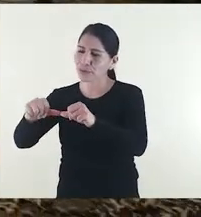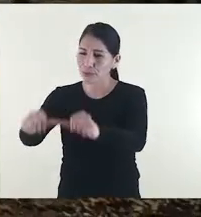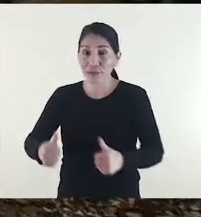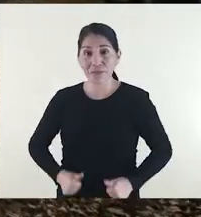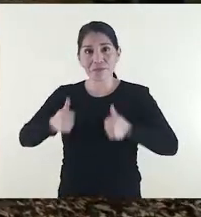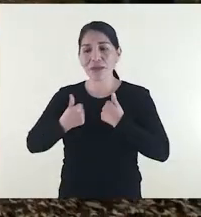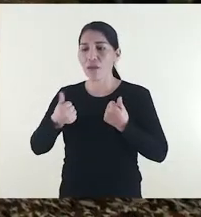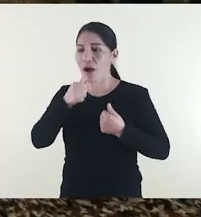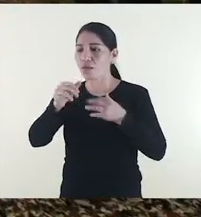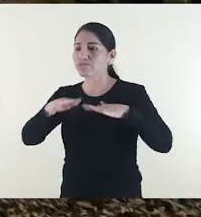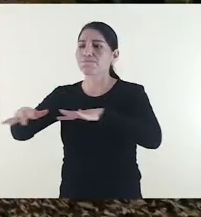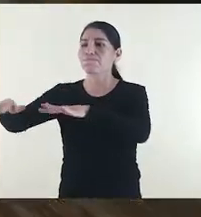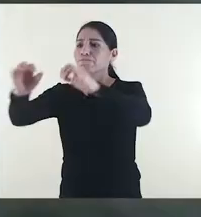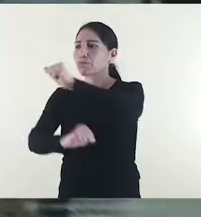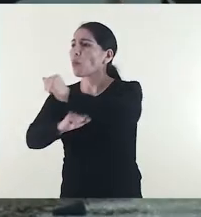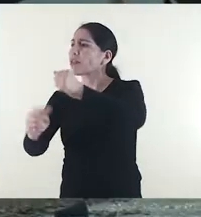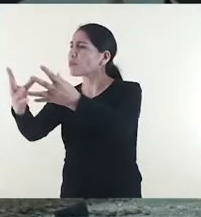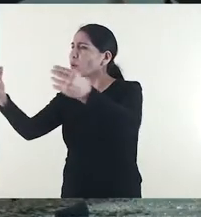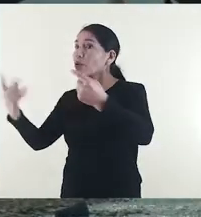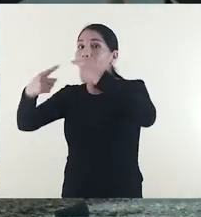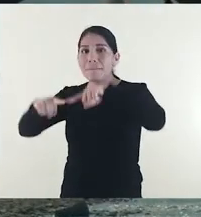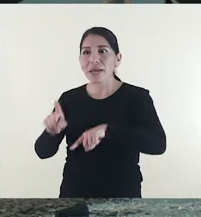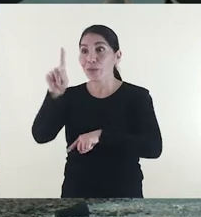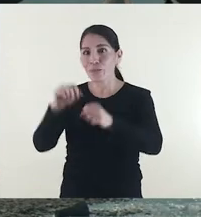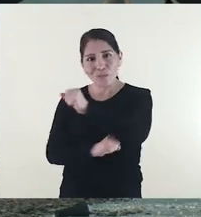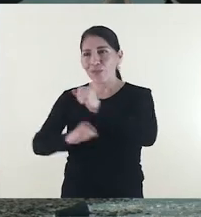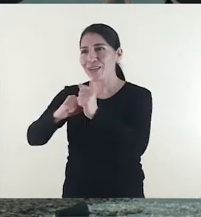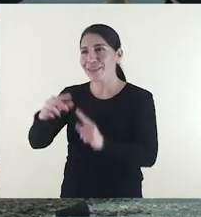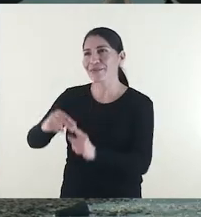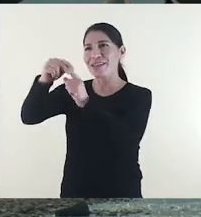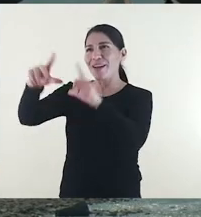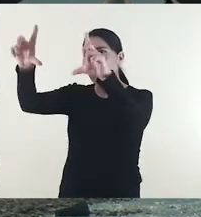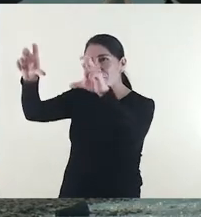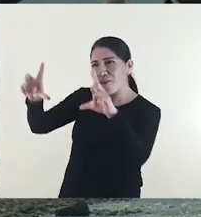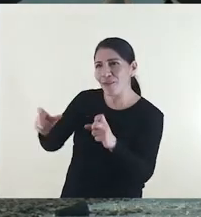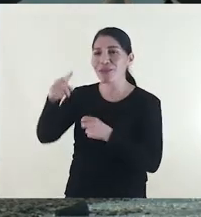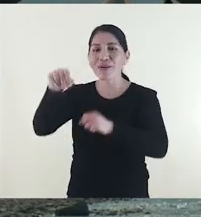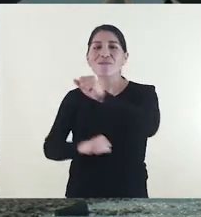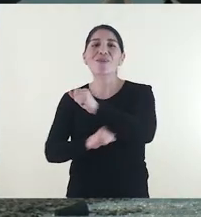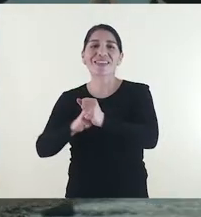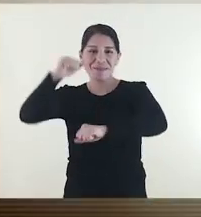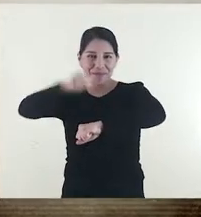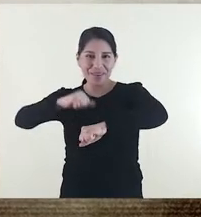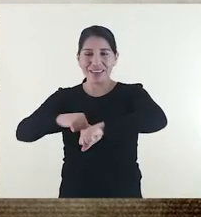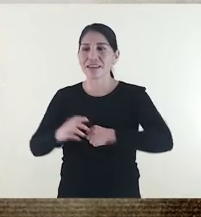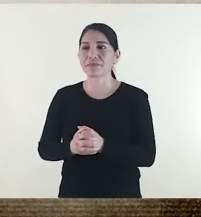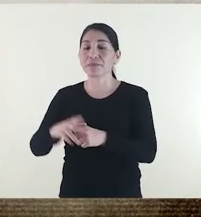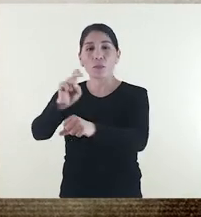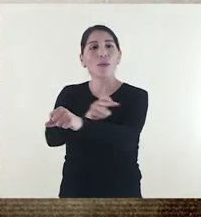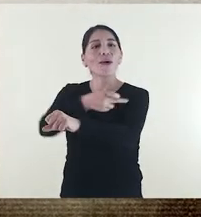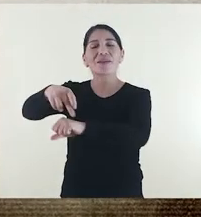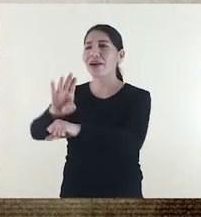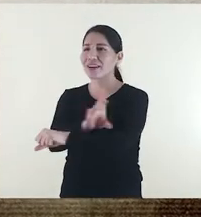vivo discurriendo entre sus puentes y con ninguno hace mejor dupla para el grabado y la foto que con el puente de piedra. En poemas